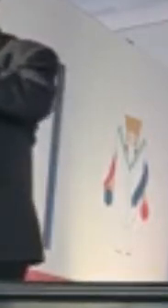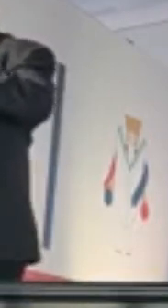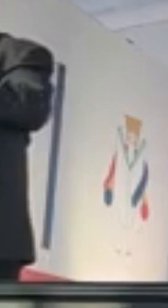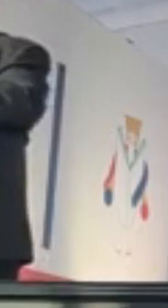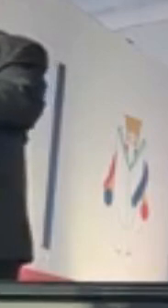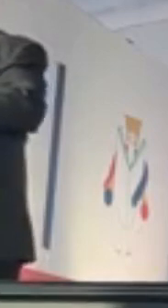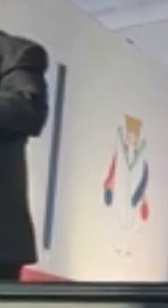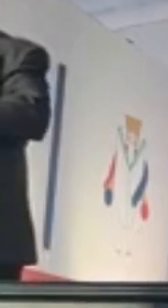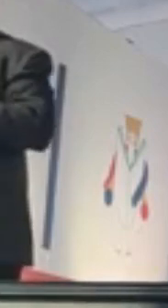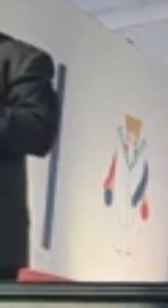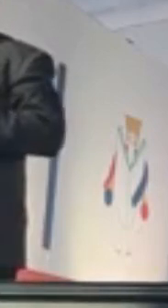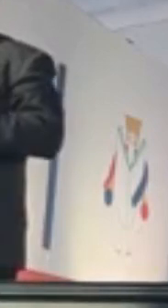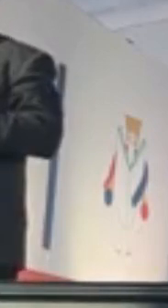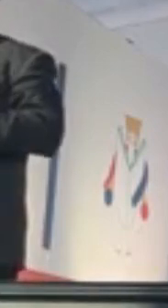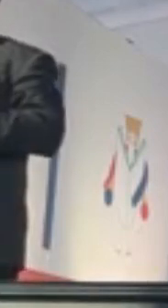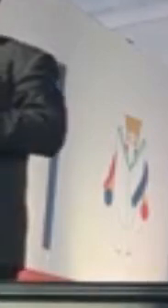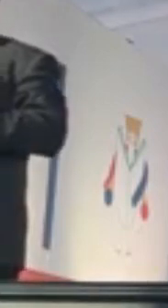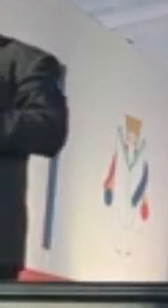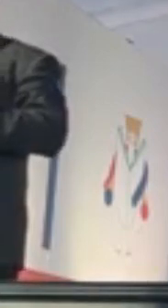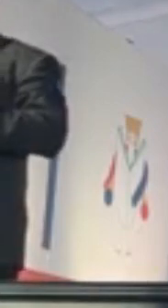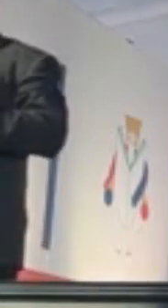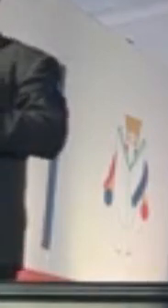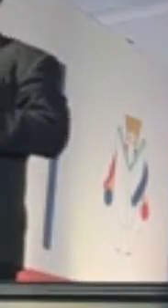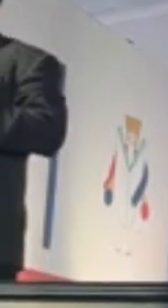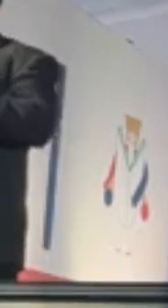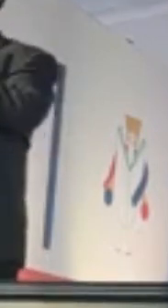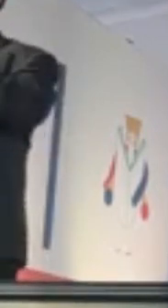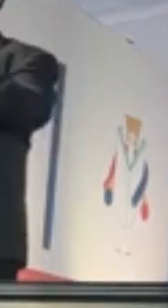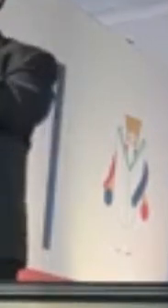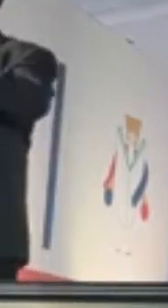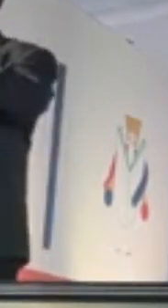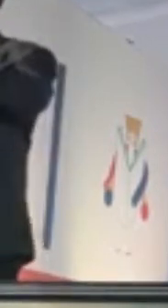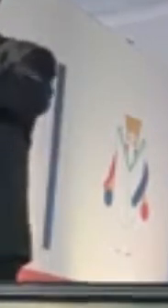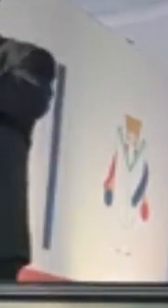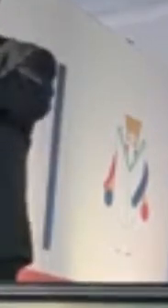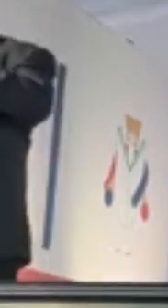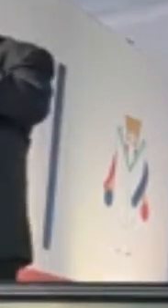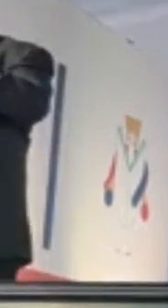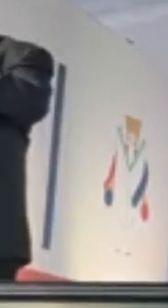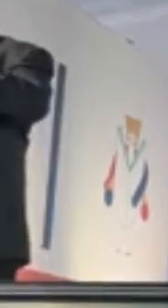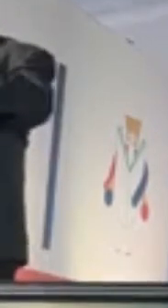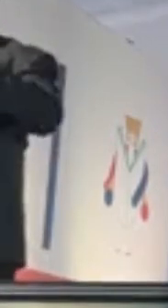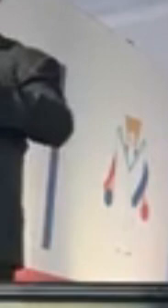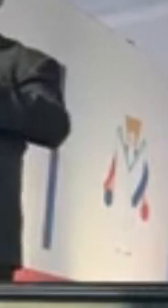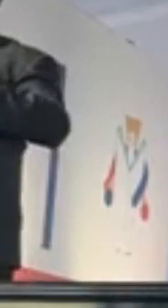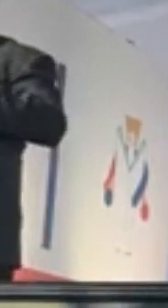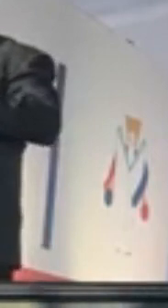y siempre he creído en el internacionalismo proletario. O sea, yo pertenezco...